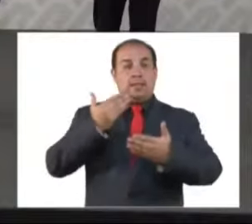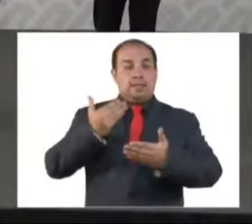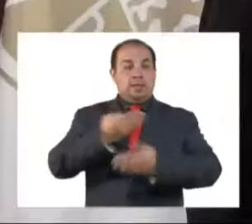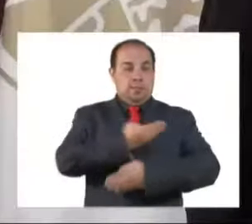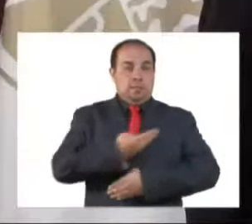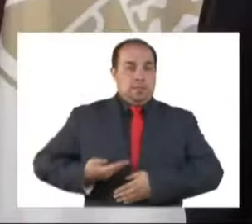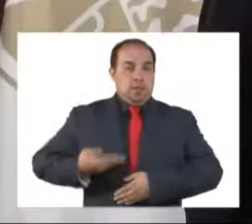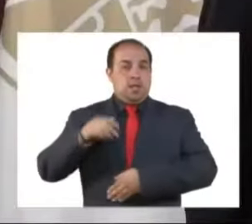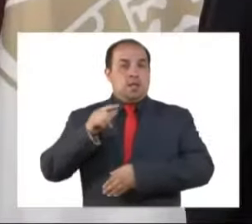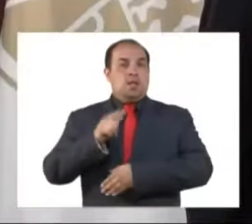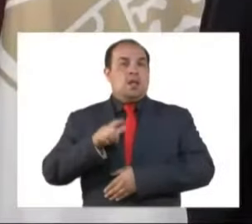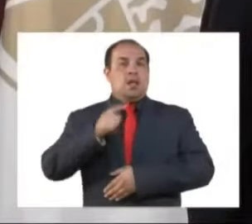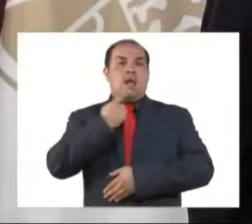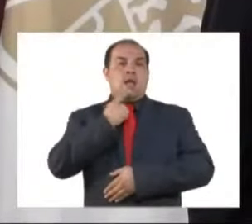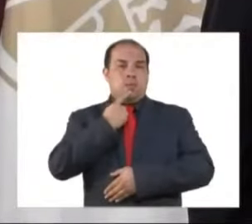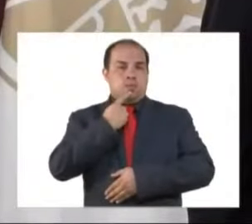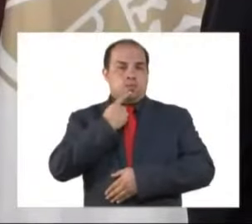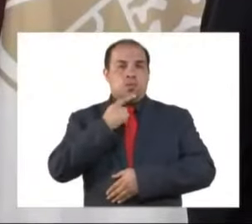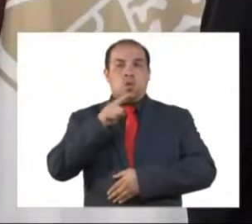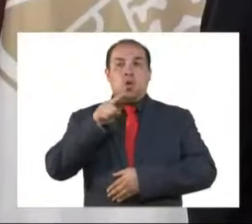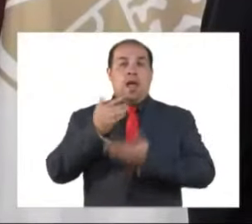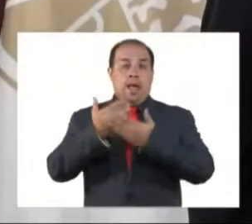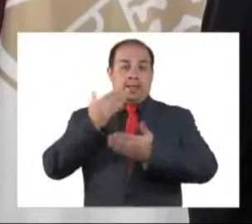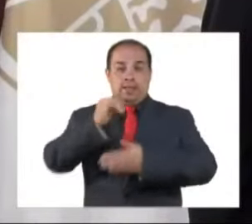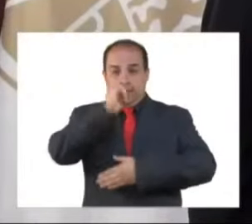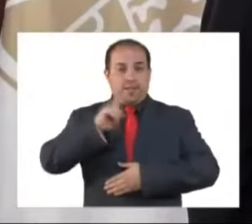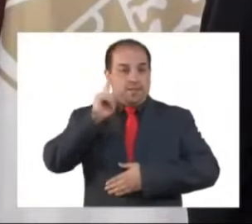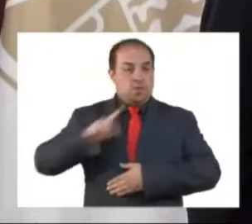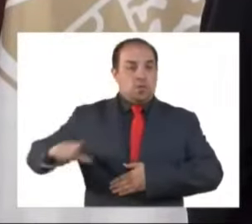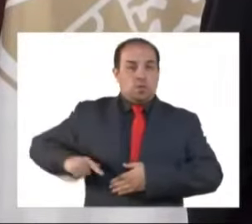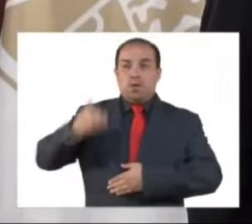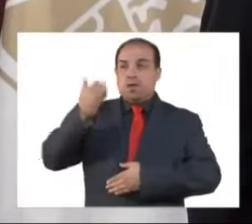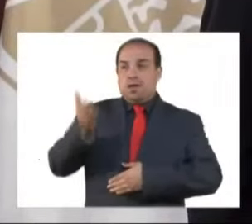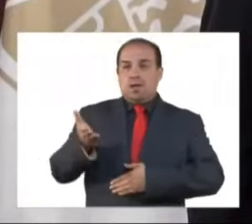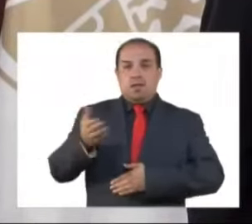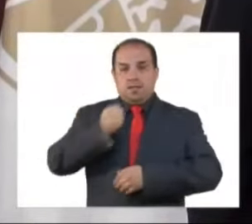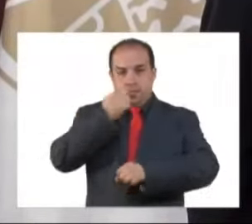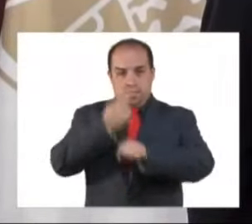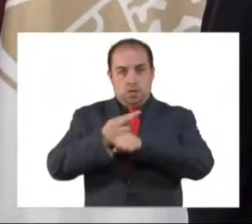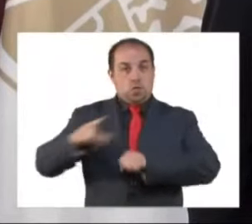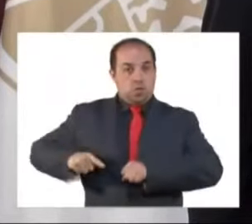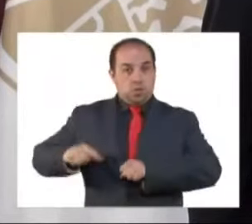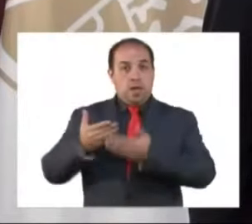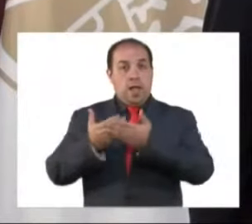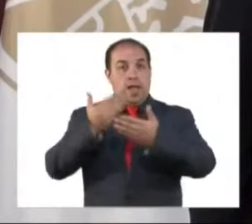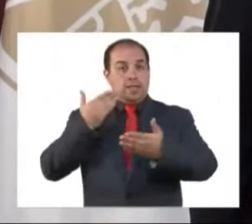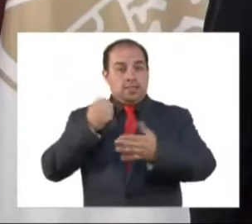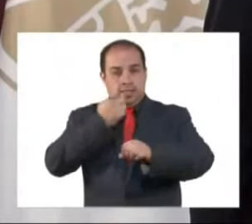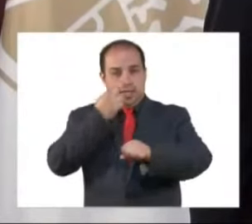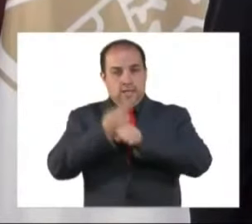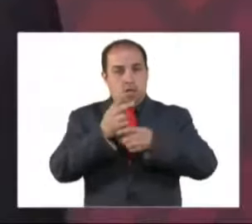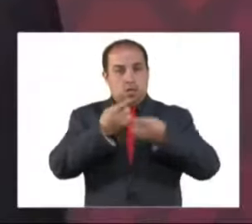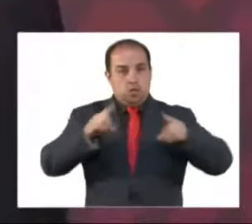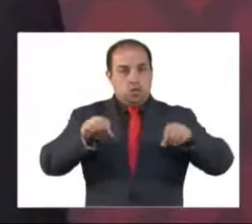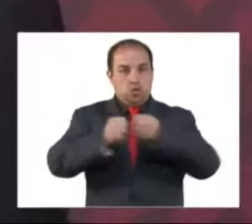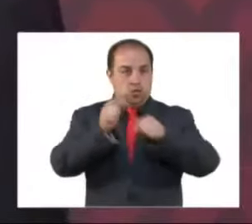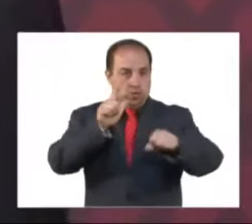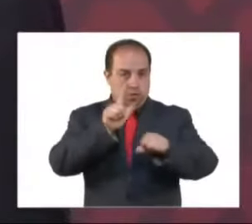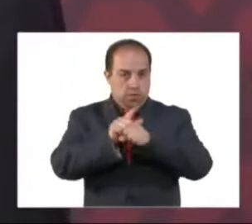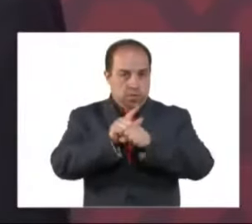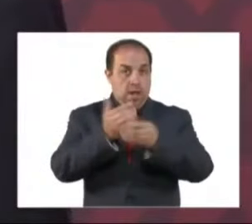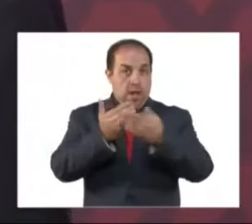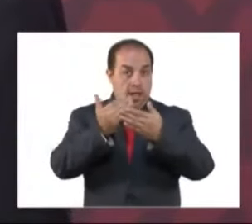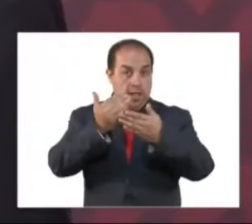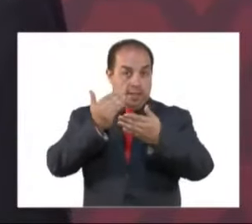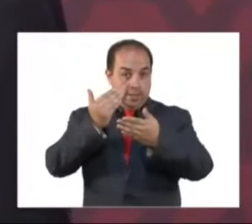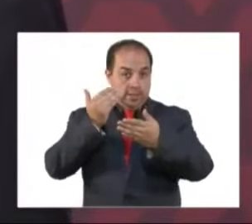gobierno hoy secretario de gobierno fue secretario de desarrollo social en el